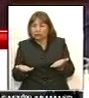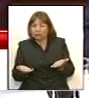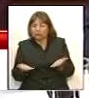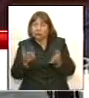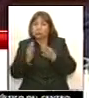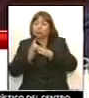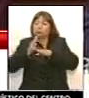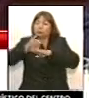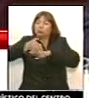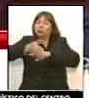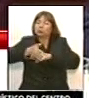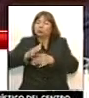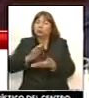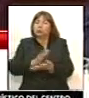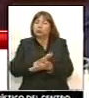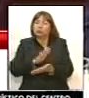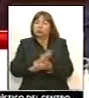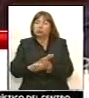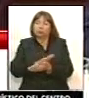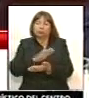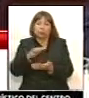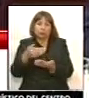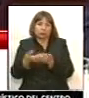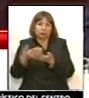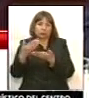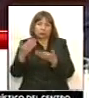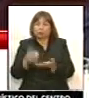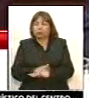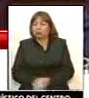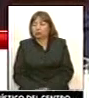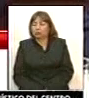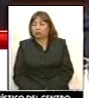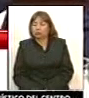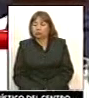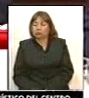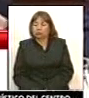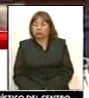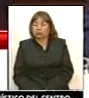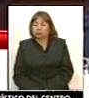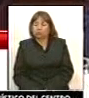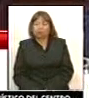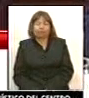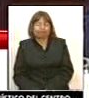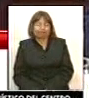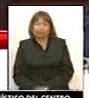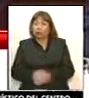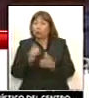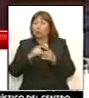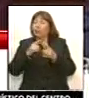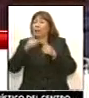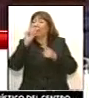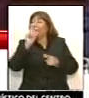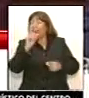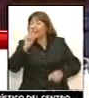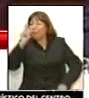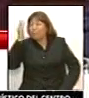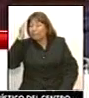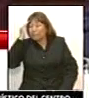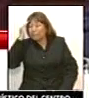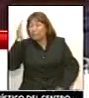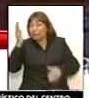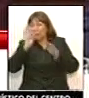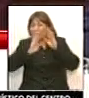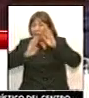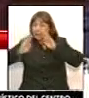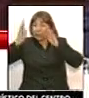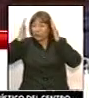entrada al documento que acá se está llevando. Entonces, esa es una primera preocupación. Acuérdese, y acá a